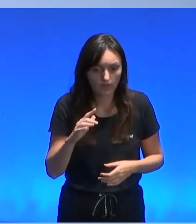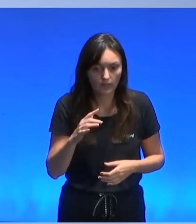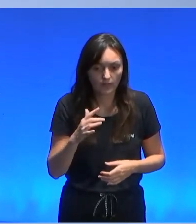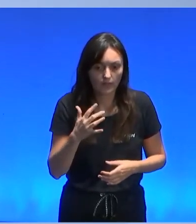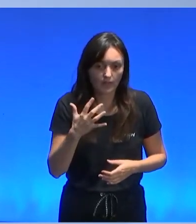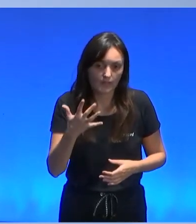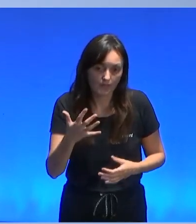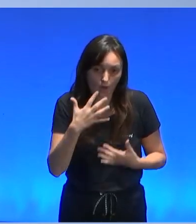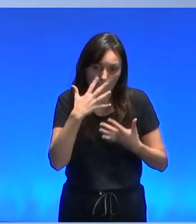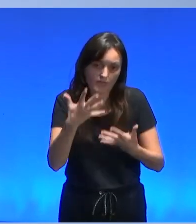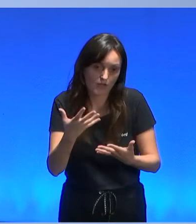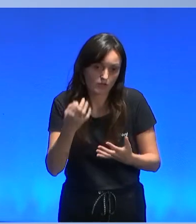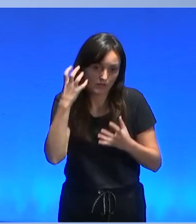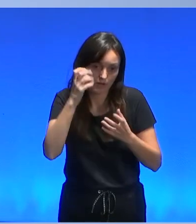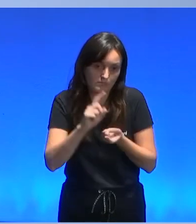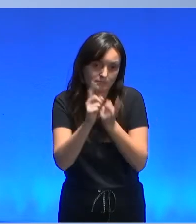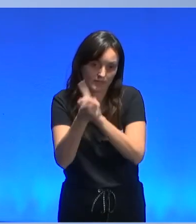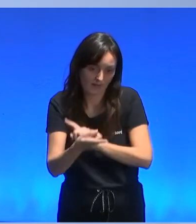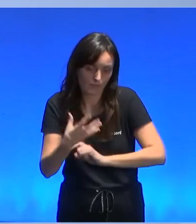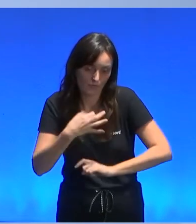que cambiarlo, porque se gasta.